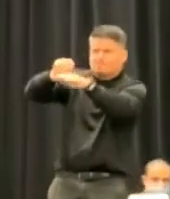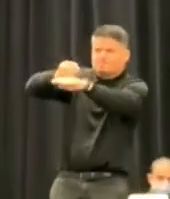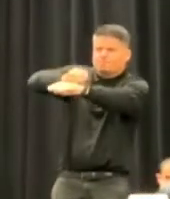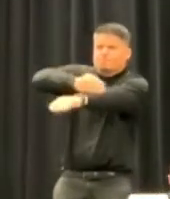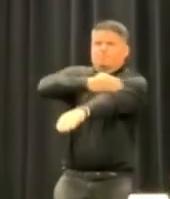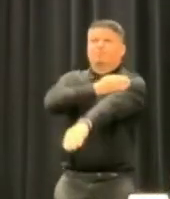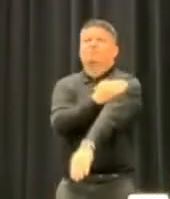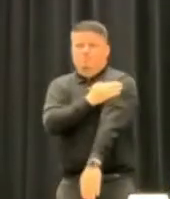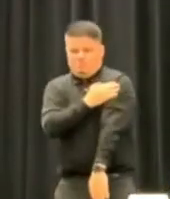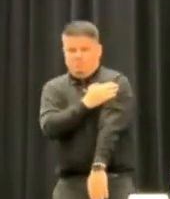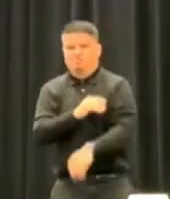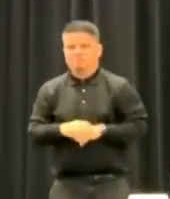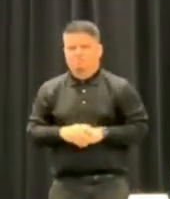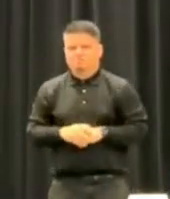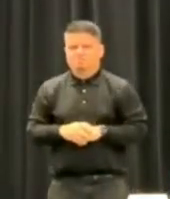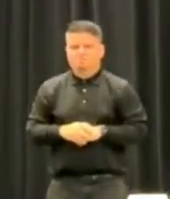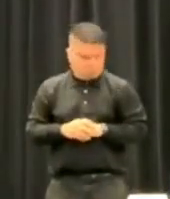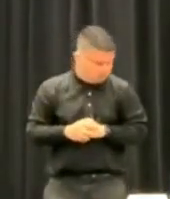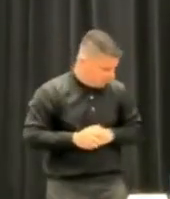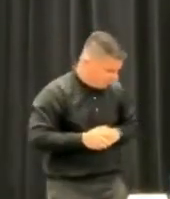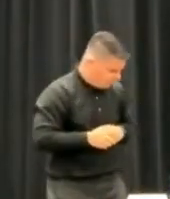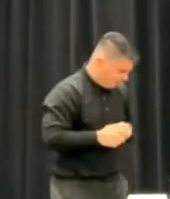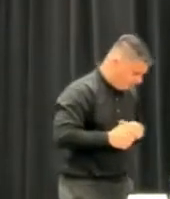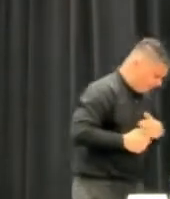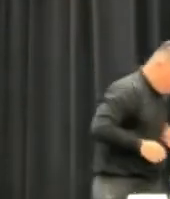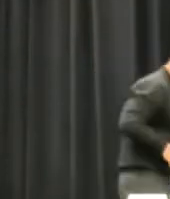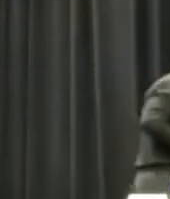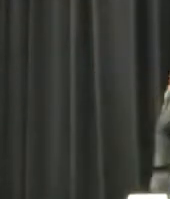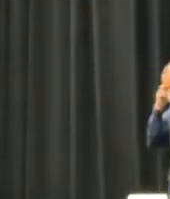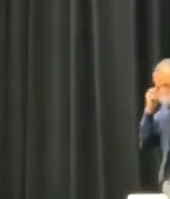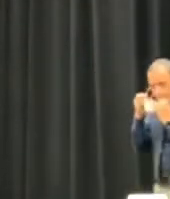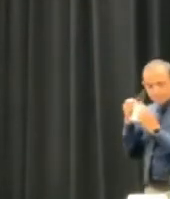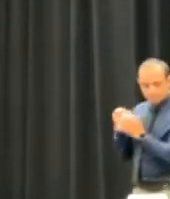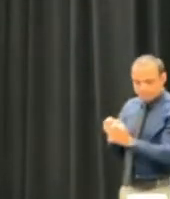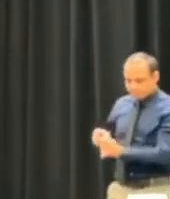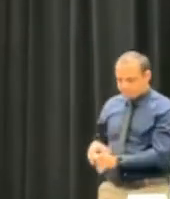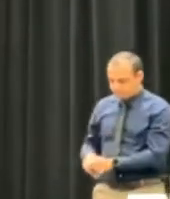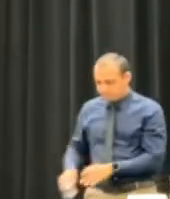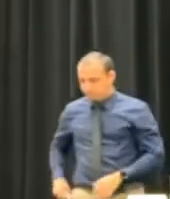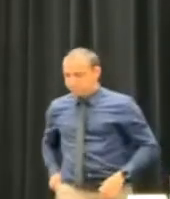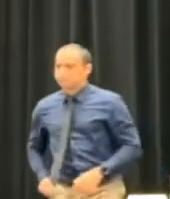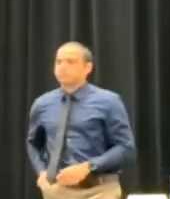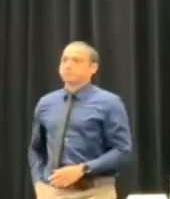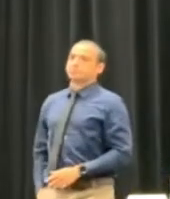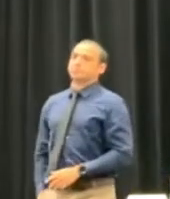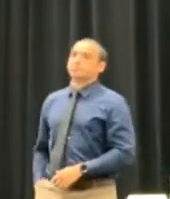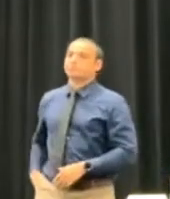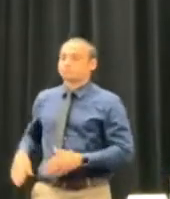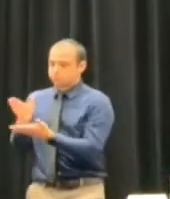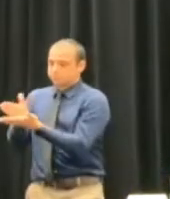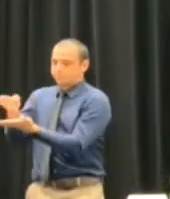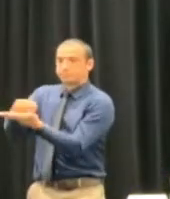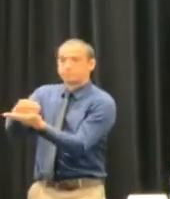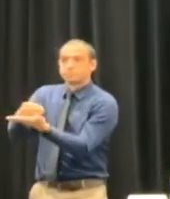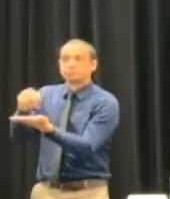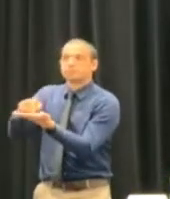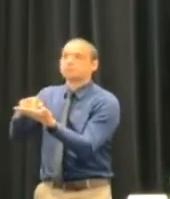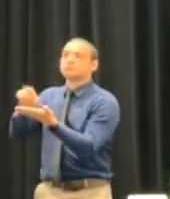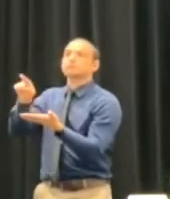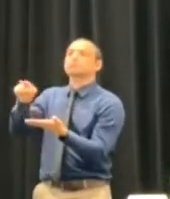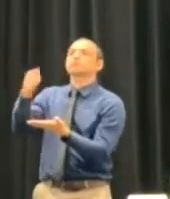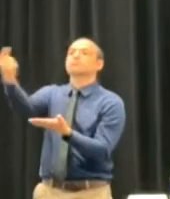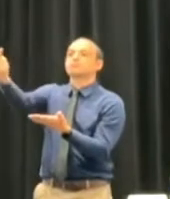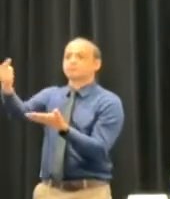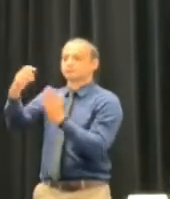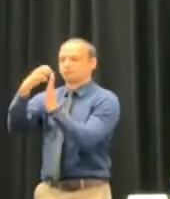presupuesto el presupuesto básicamente es el primer borrador que se le somete a la junta de control